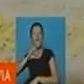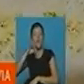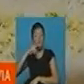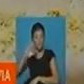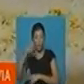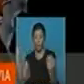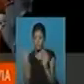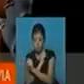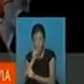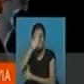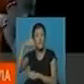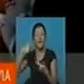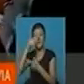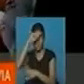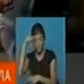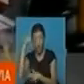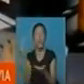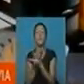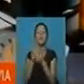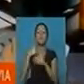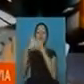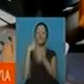Plan Nacional de Desarrollo Económico y Social